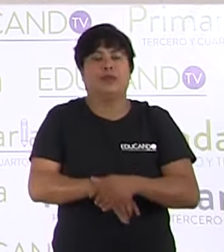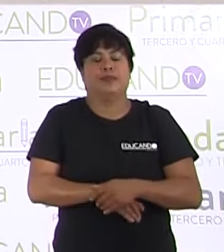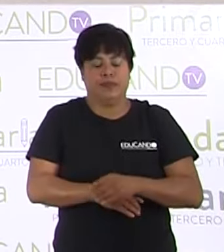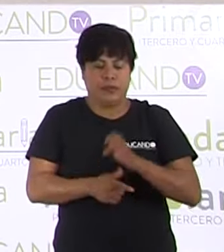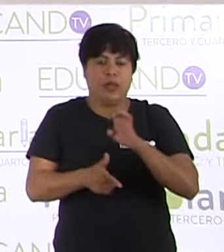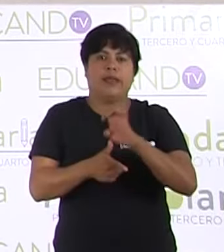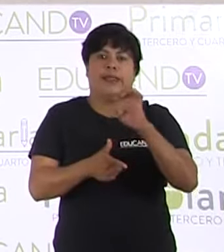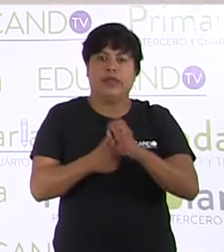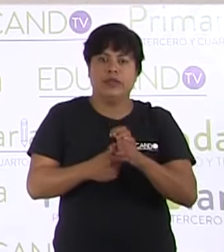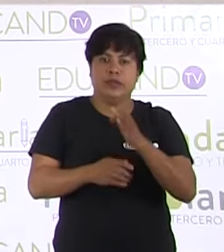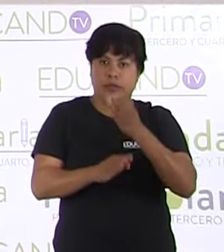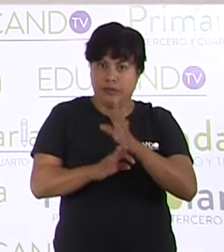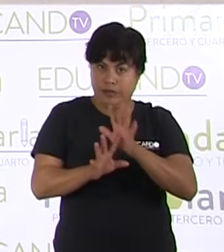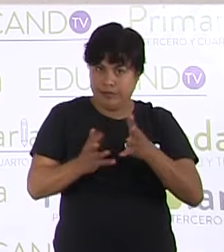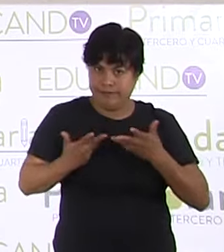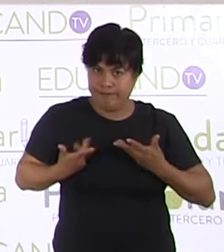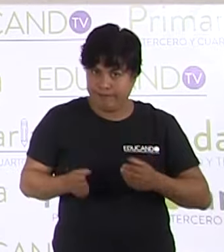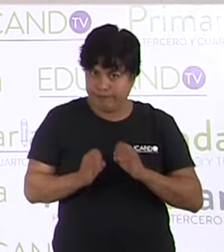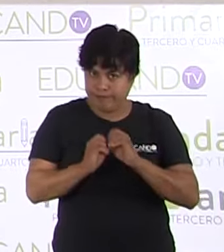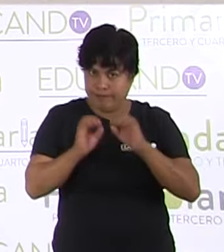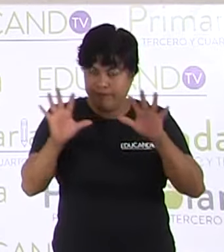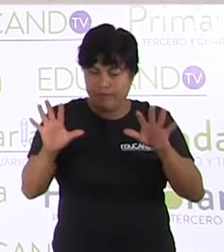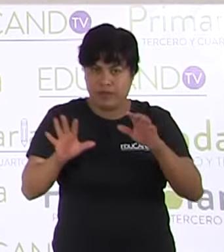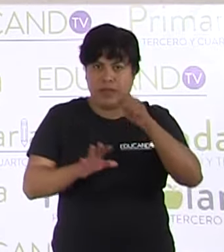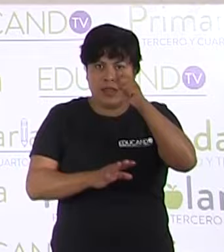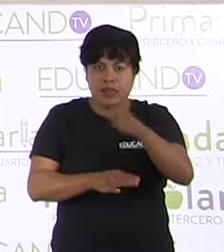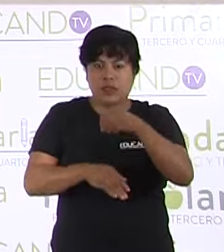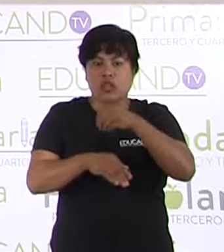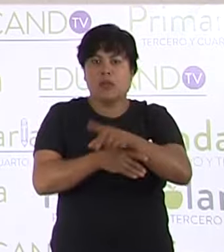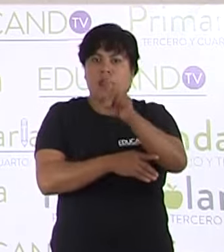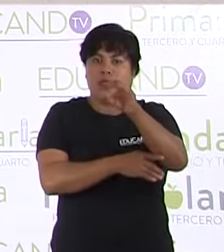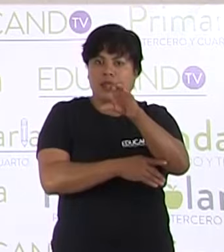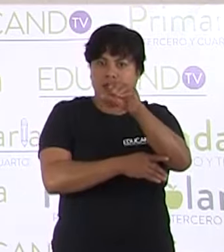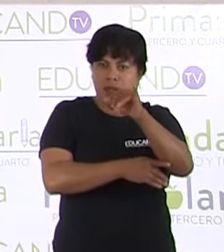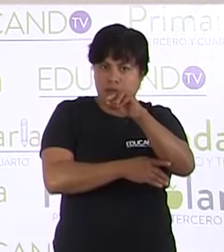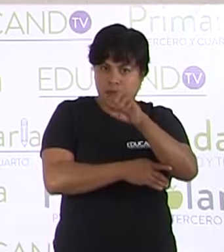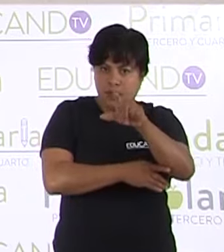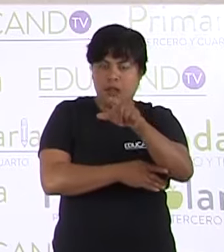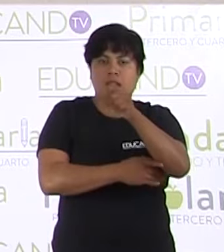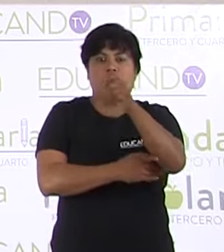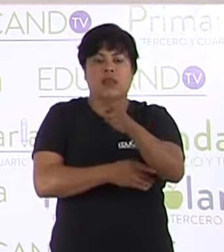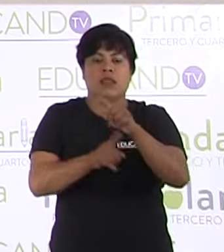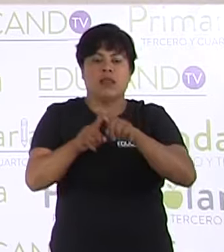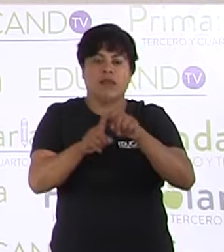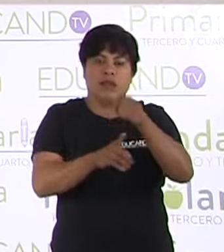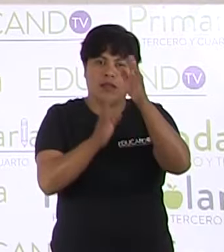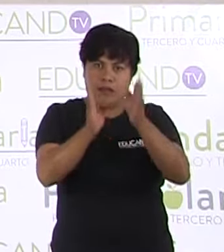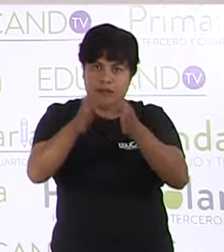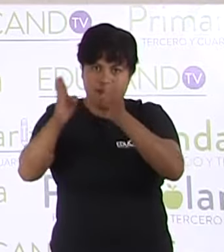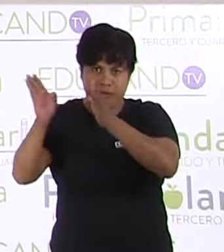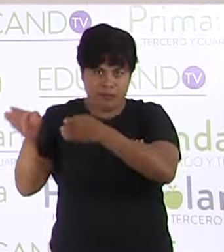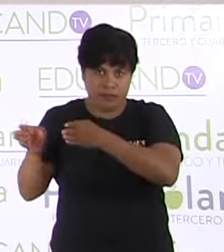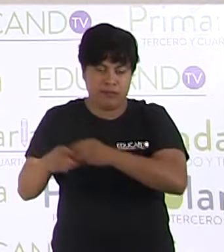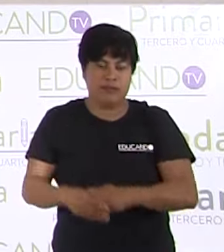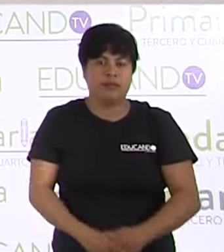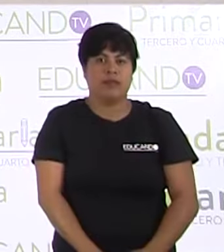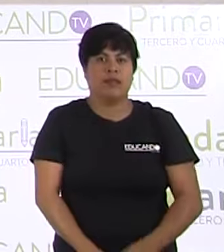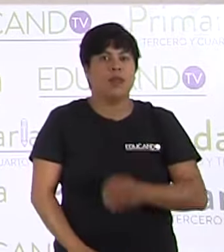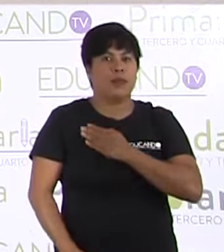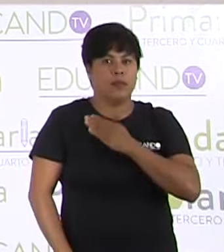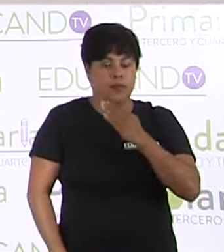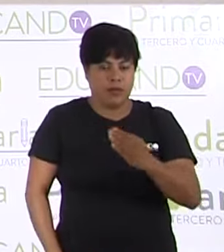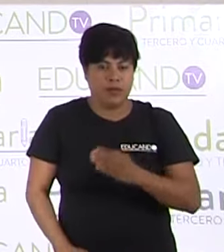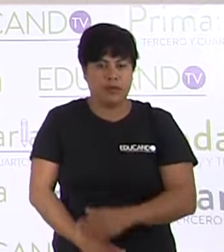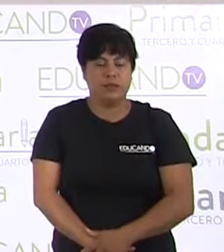aquí es les quedó claro Qué es un número decimal y y las partes que Lo componen Bueno